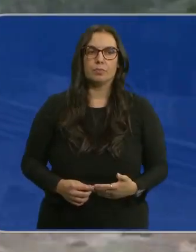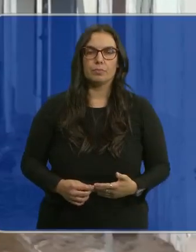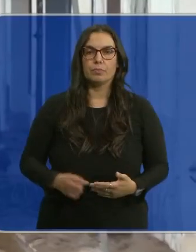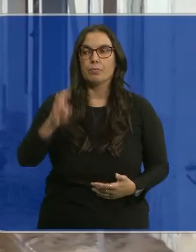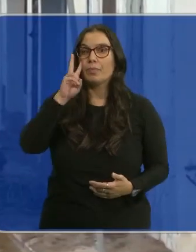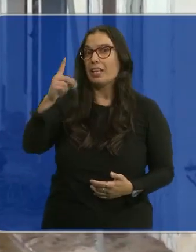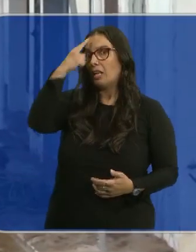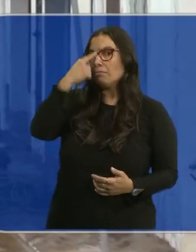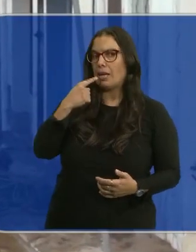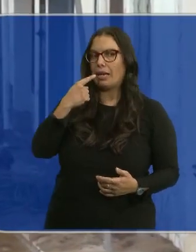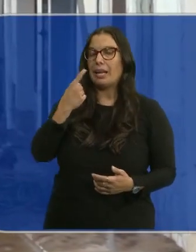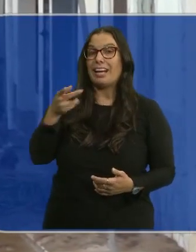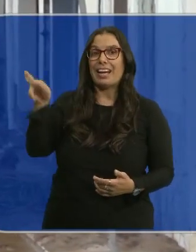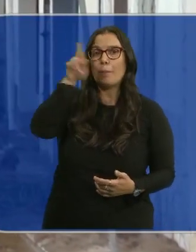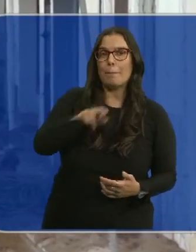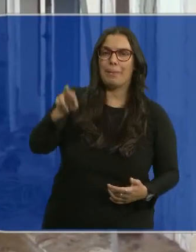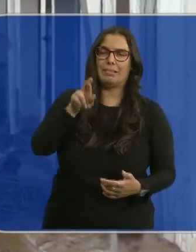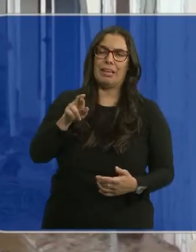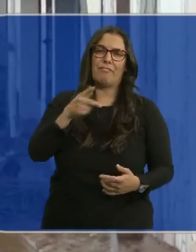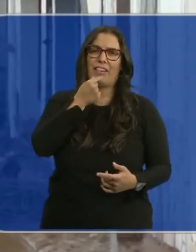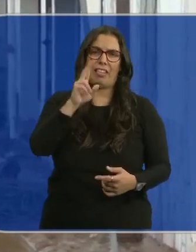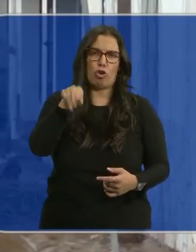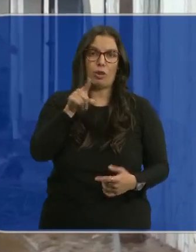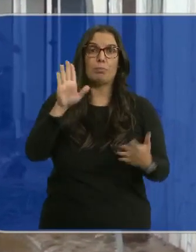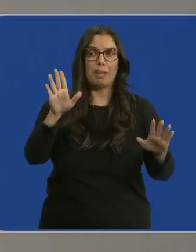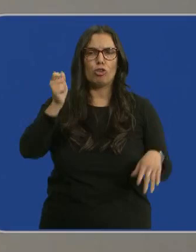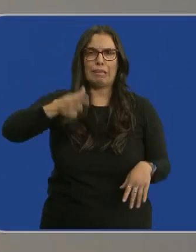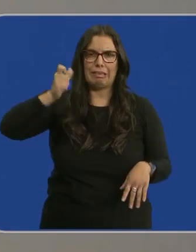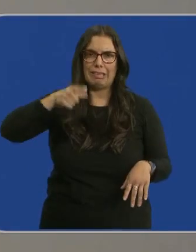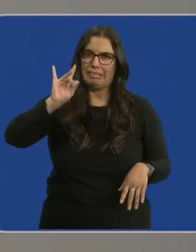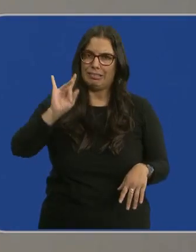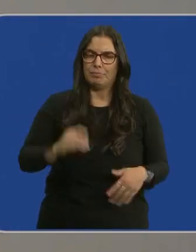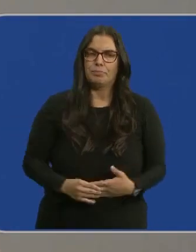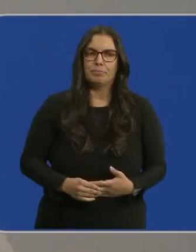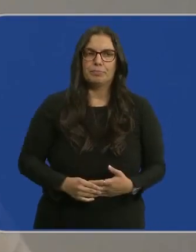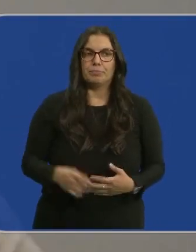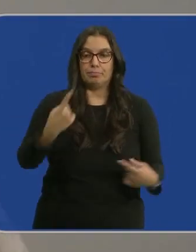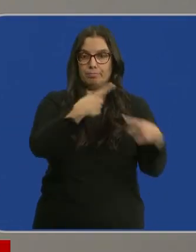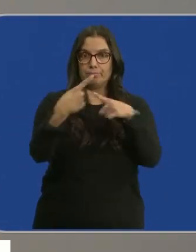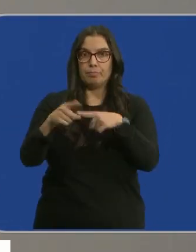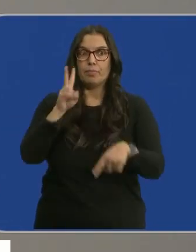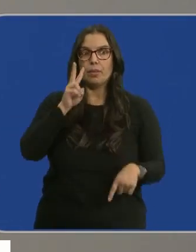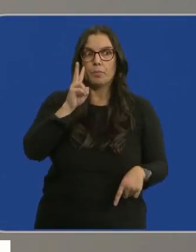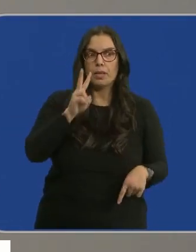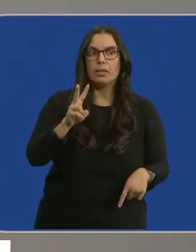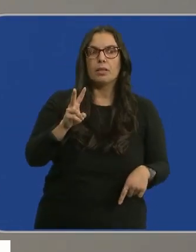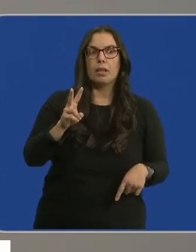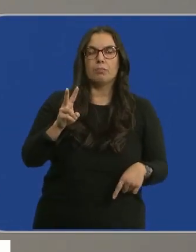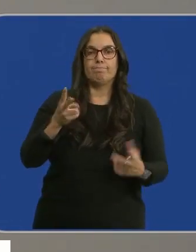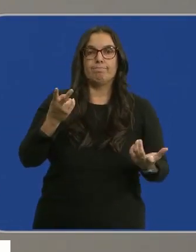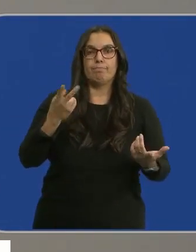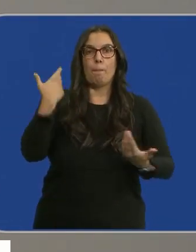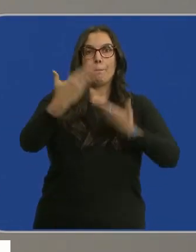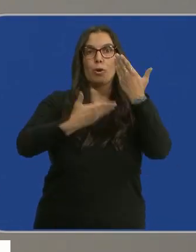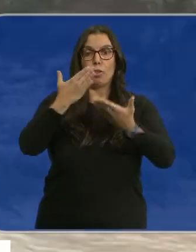Esta imagen tardará en repetirse, pero cada vez será más frecuente. Pues estos fenómenos, estos elementos se están viendo dopados y se verán más dopados por